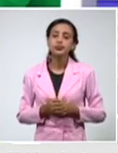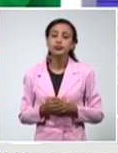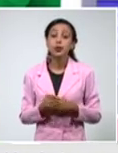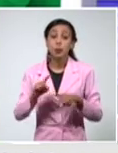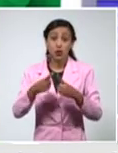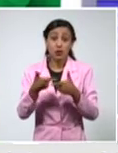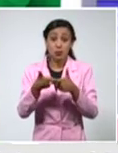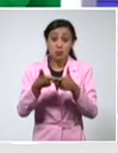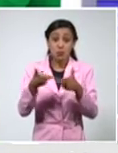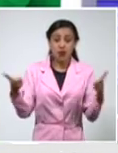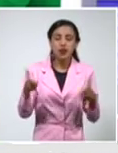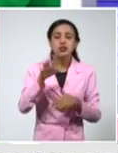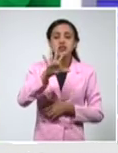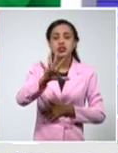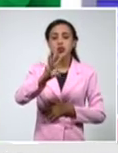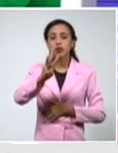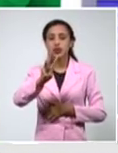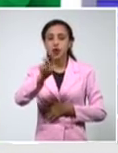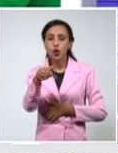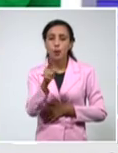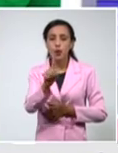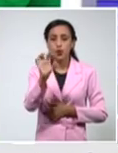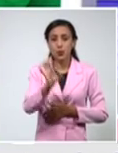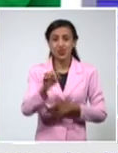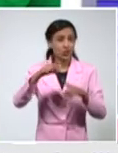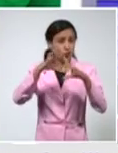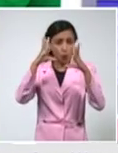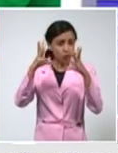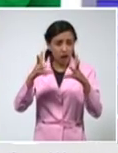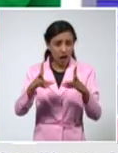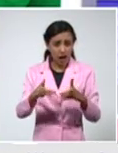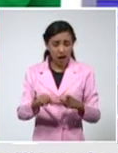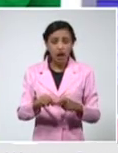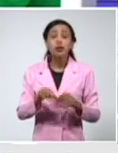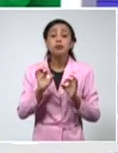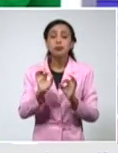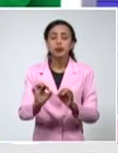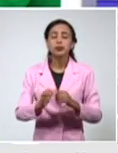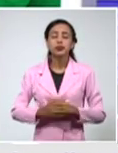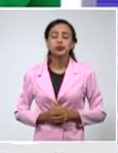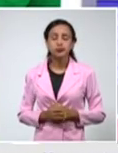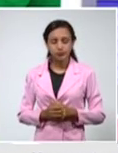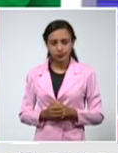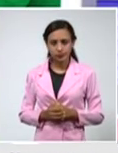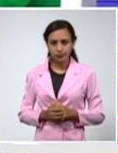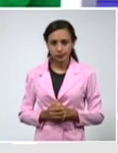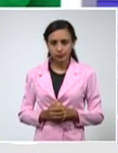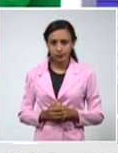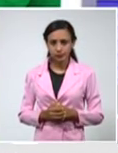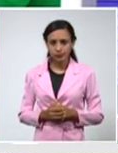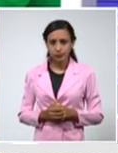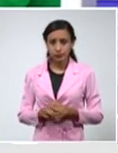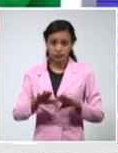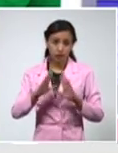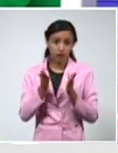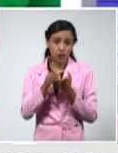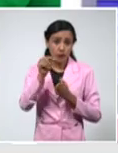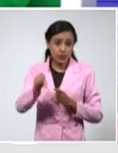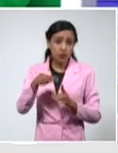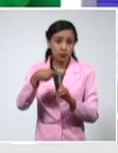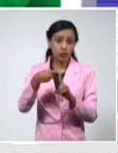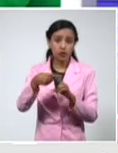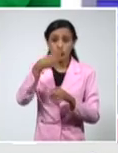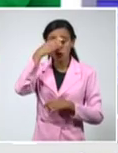al 53,1% de todos los pacientes diagnosticados en Cuba han estado en